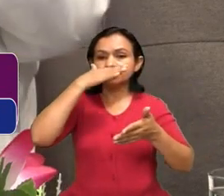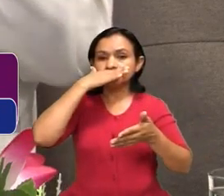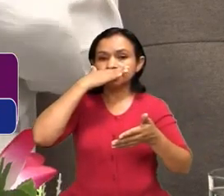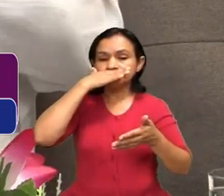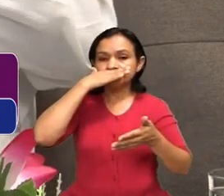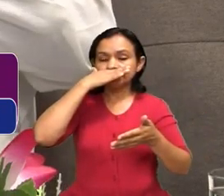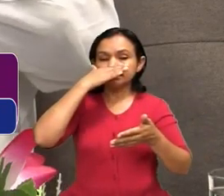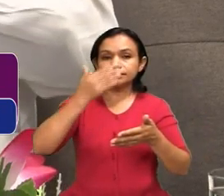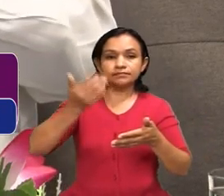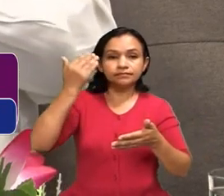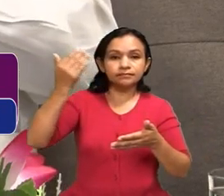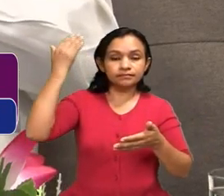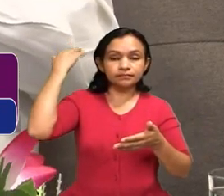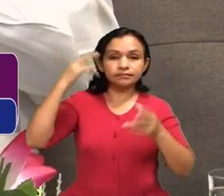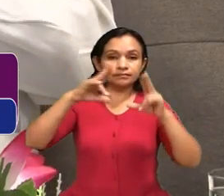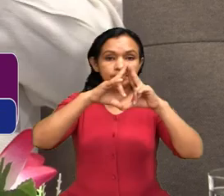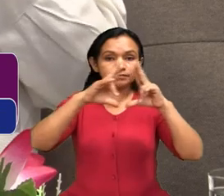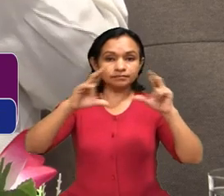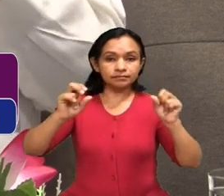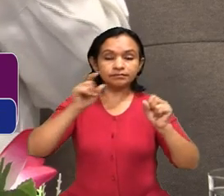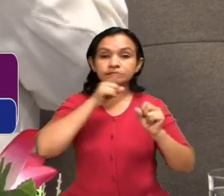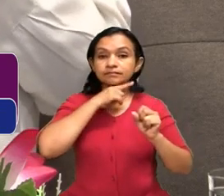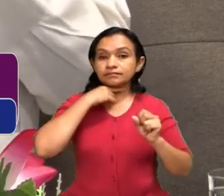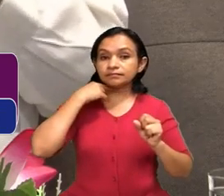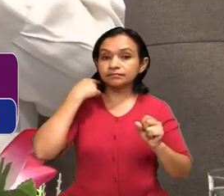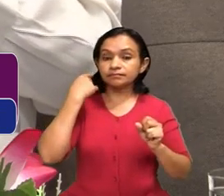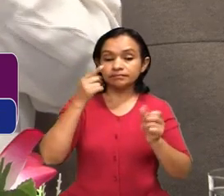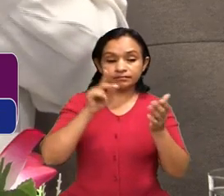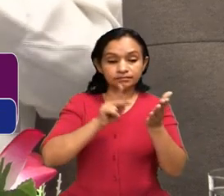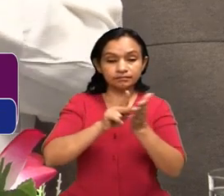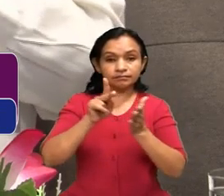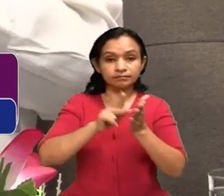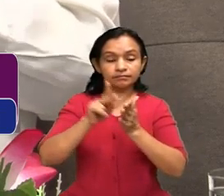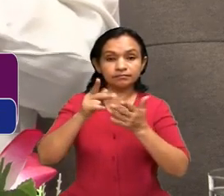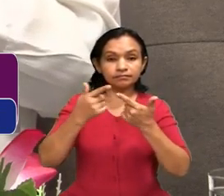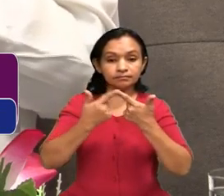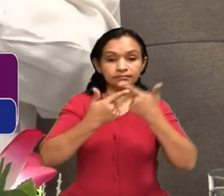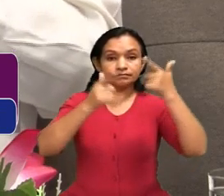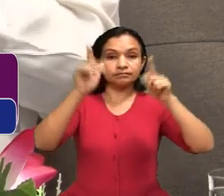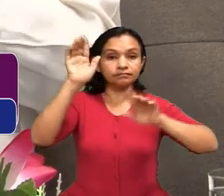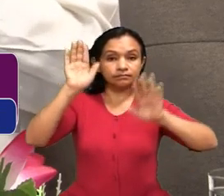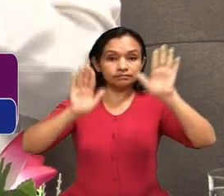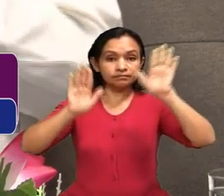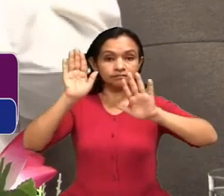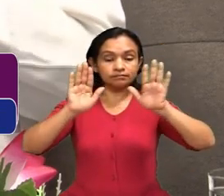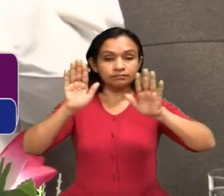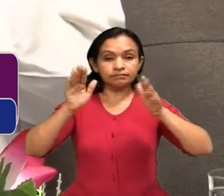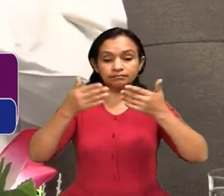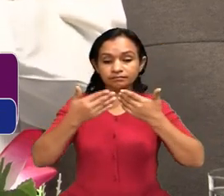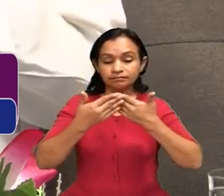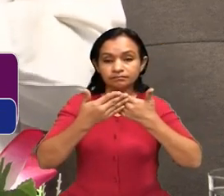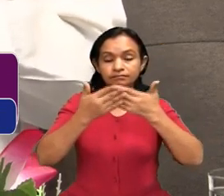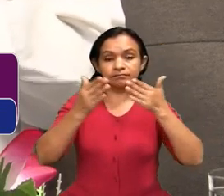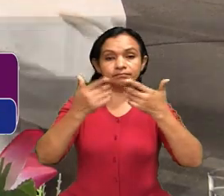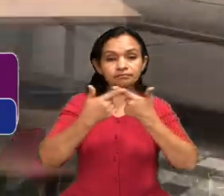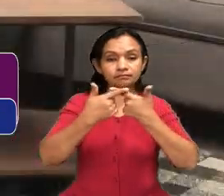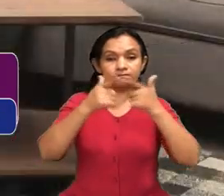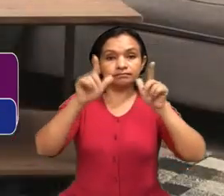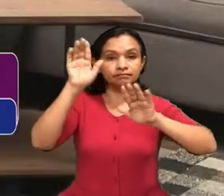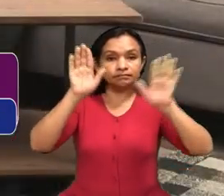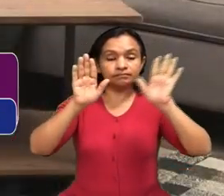en la historia de Nicaragua el verdadero partido democrático, el que ha dado democracia a este país, de